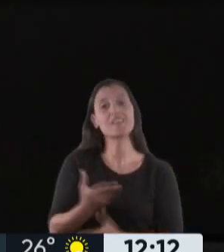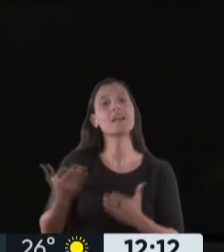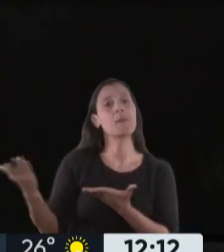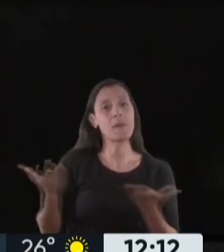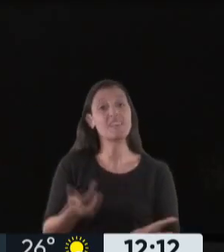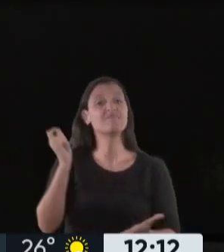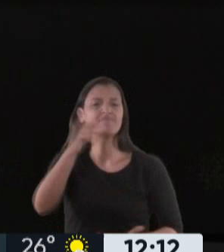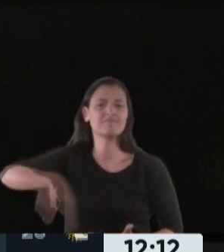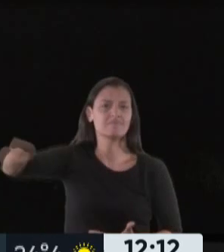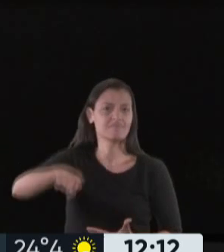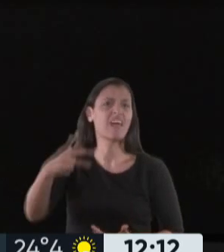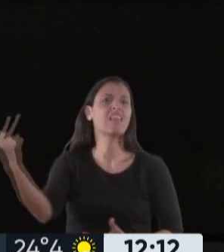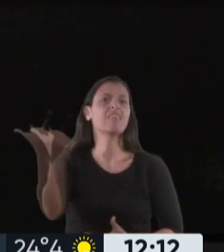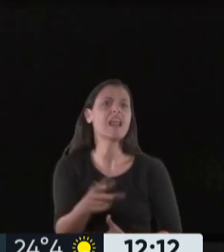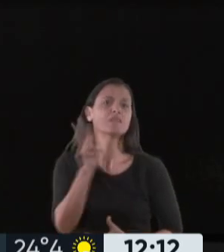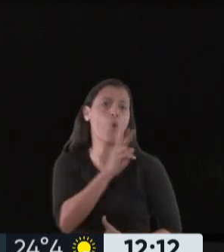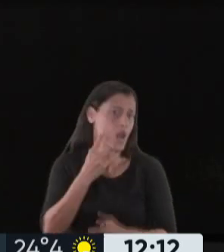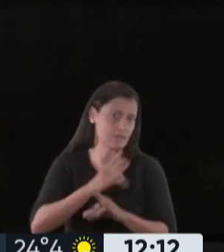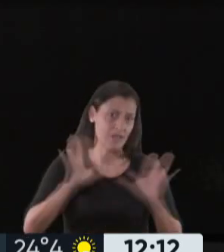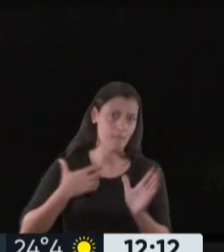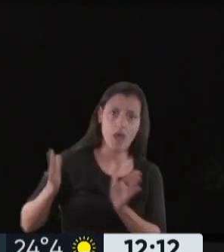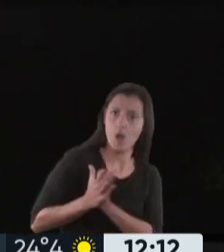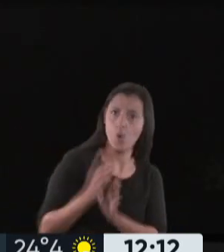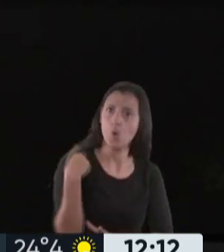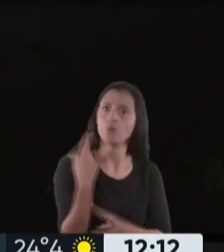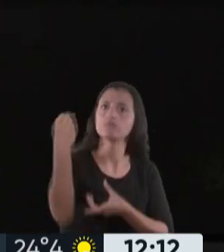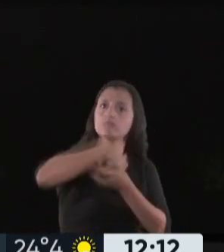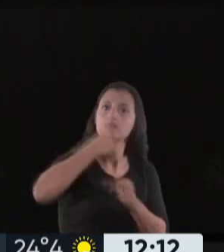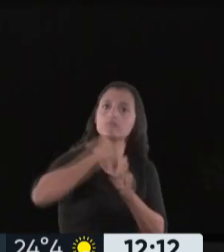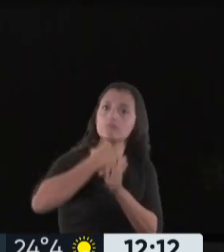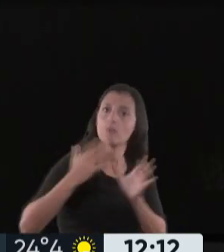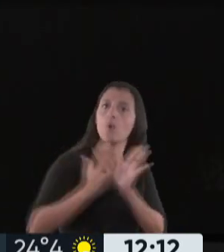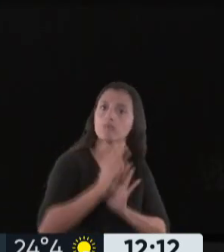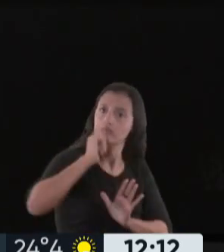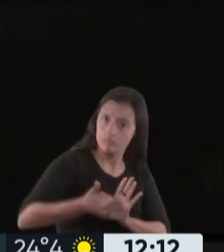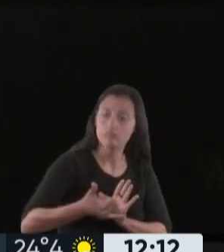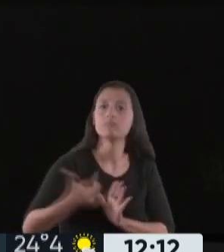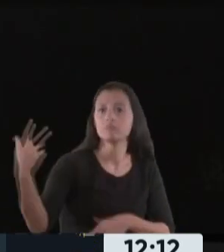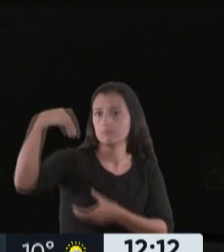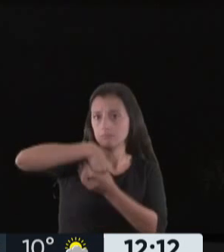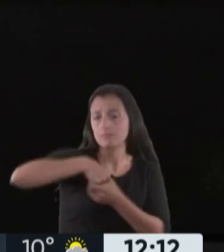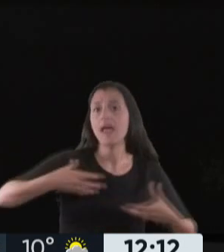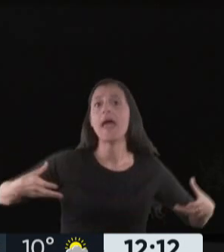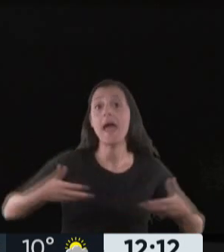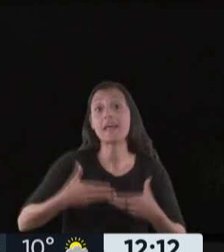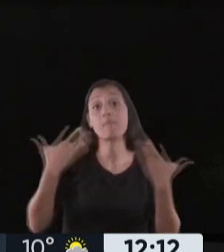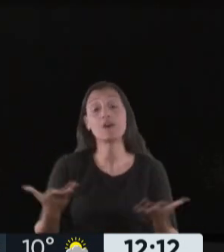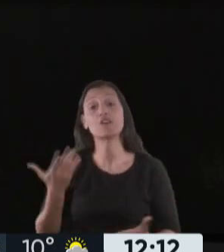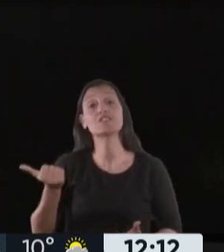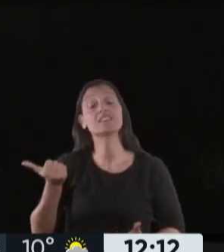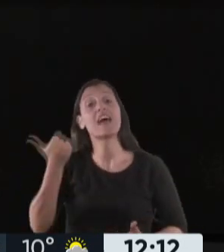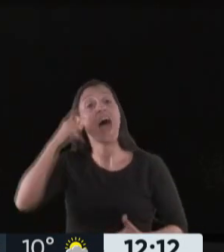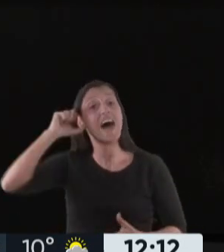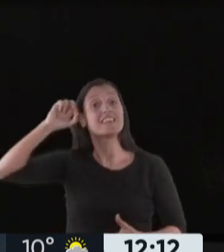Son mujeres que siempre estuvieron con nosotros, formando parte de nuestro equipo, así que a Yelén,